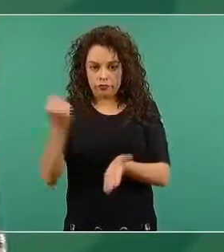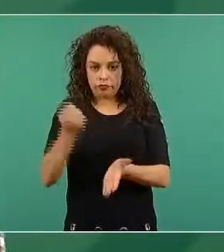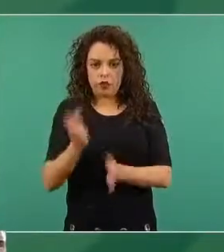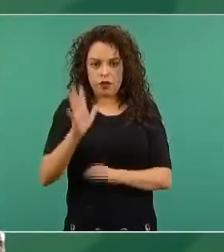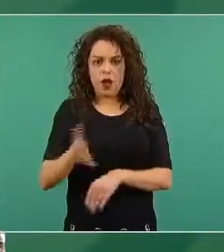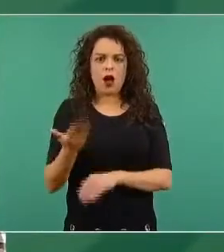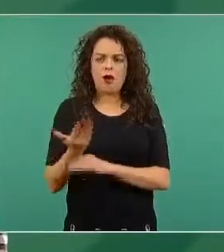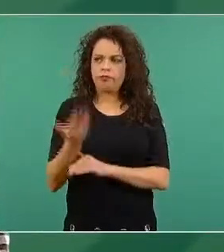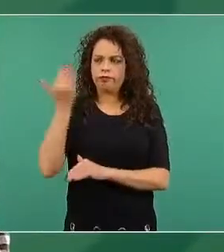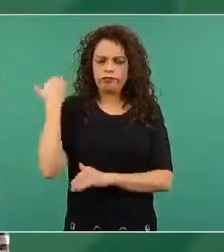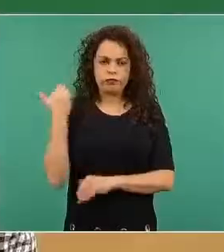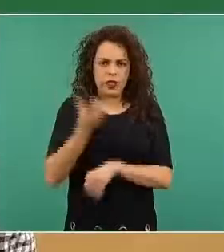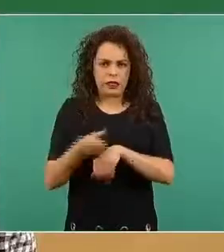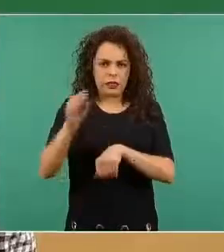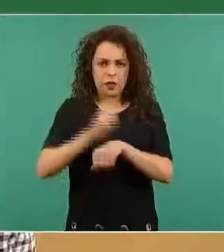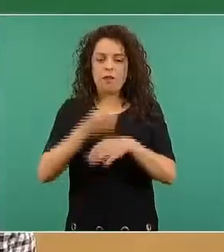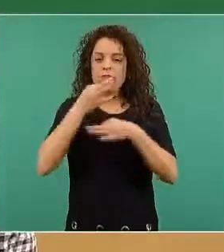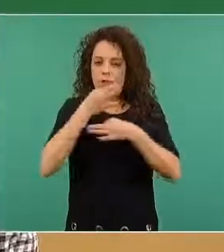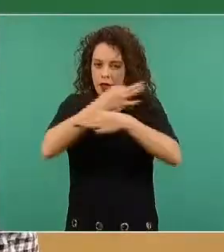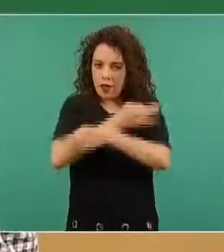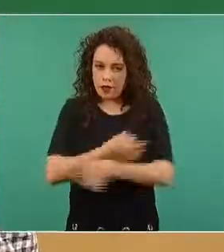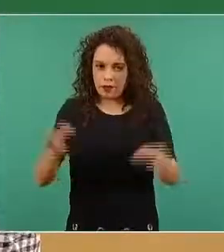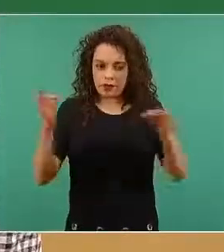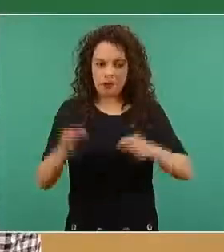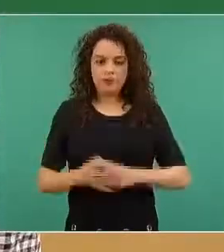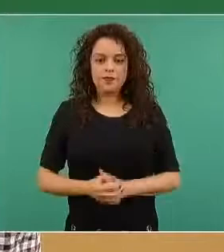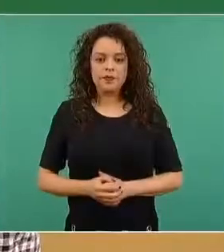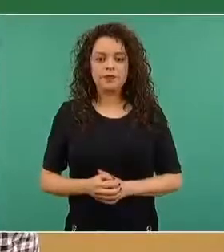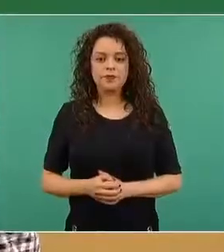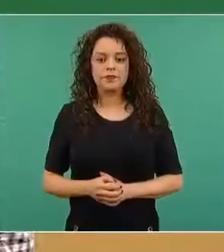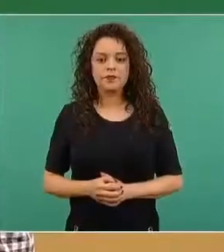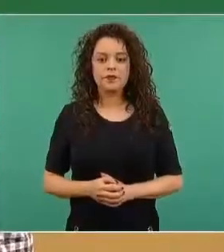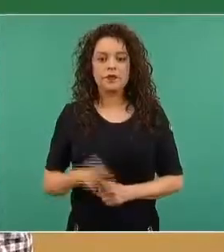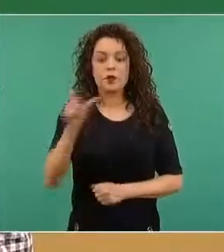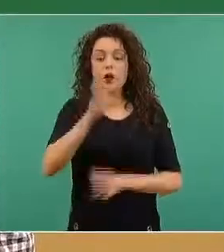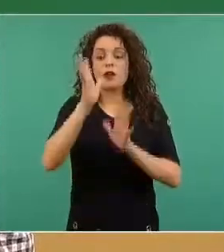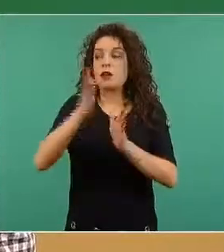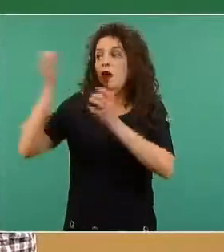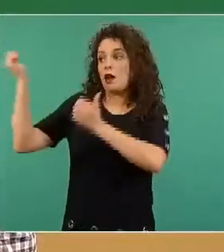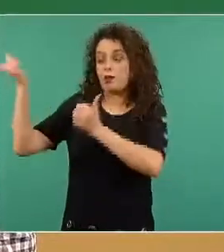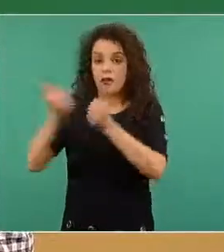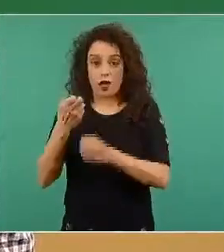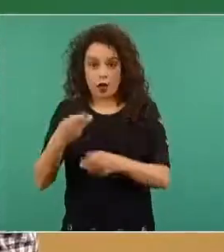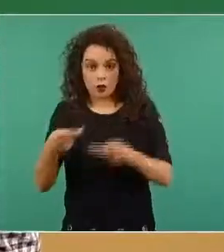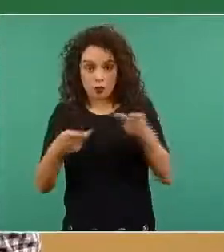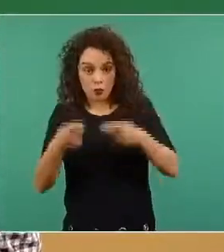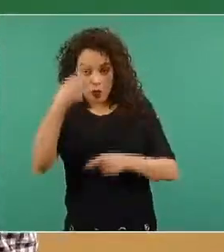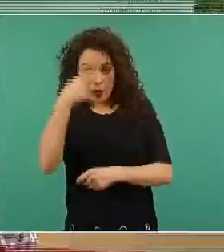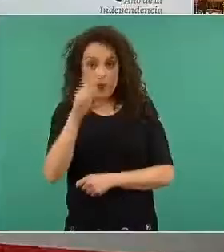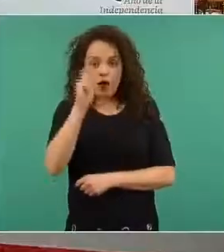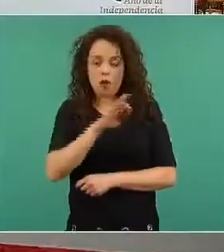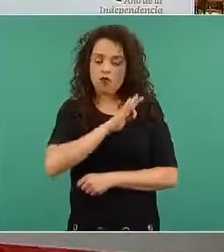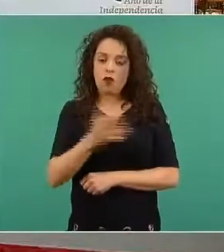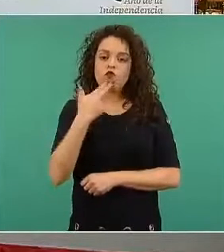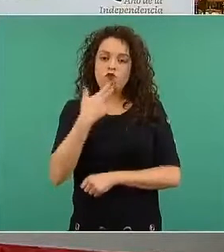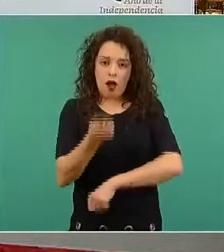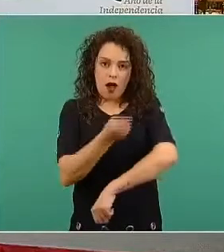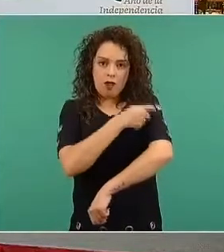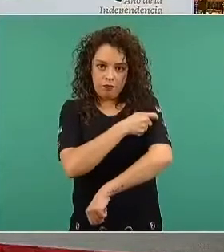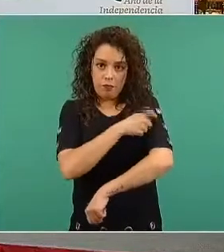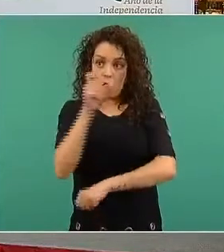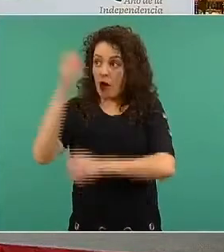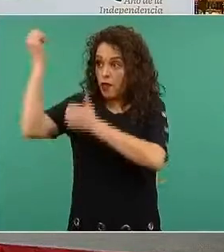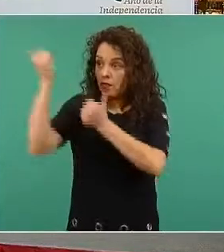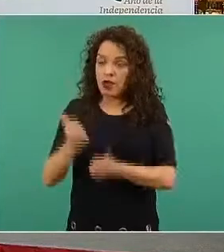anunciamos hace varias semanas, en antelación a la llegada del producto y su uso. Entonces, cuando llegó el producto, desde luego ya estaba